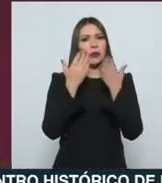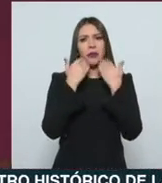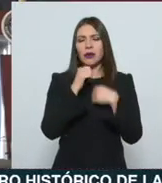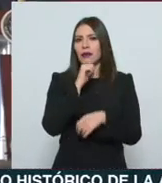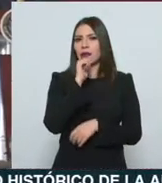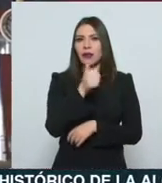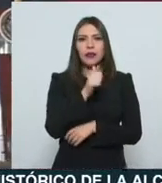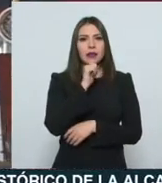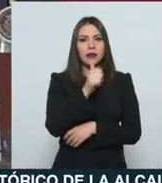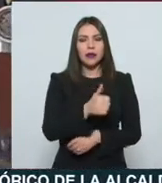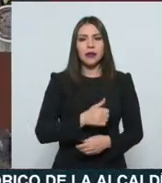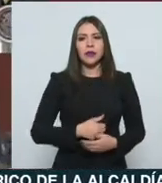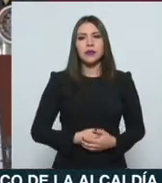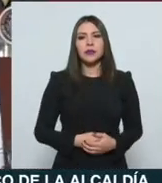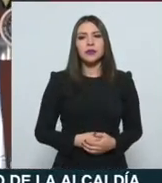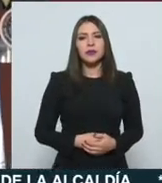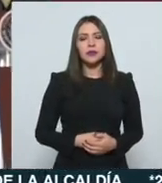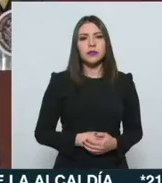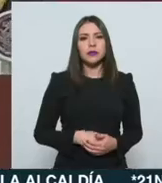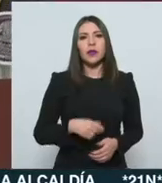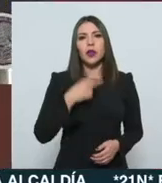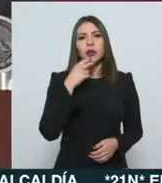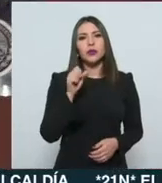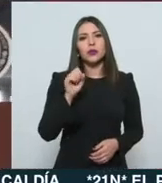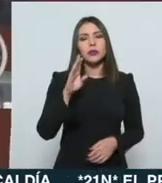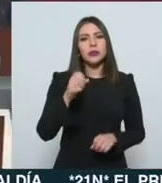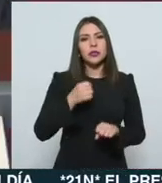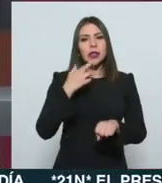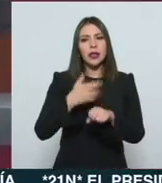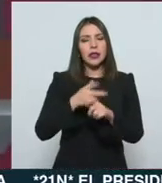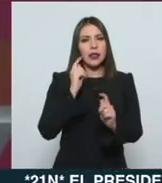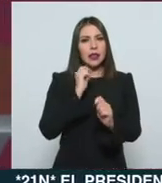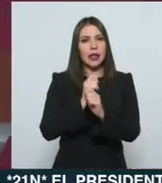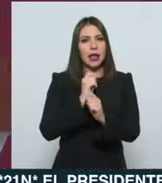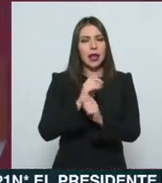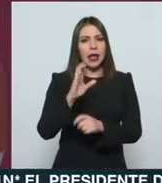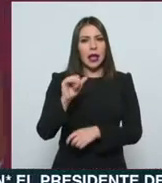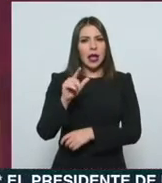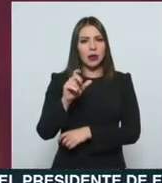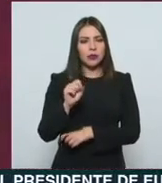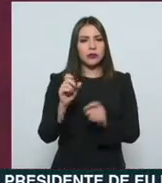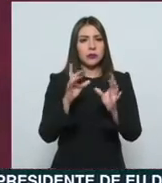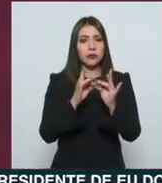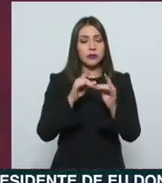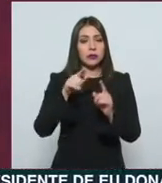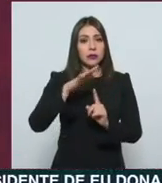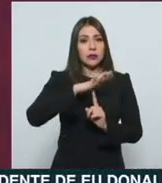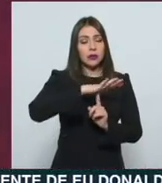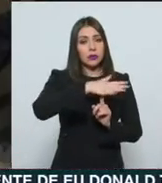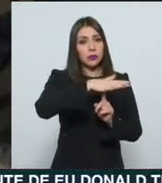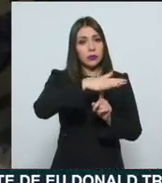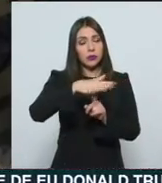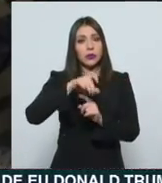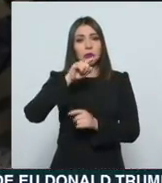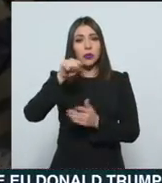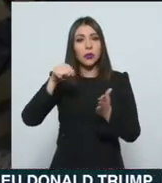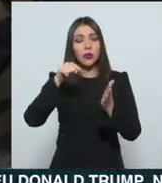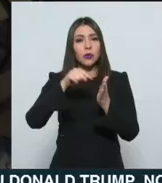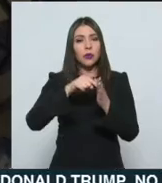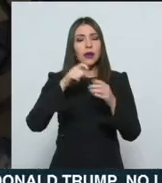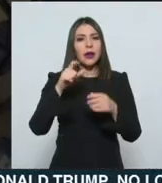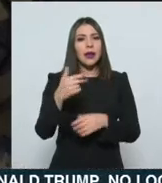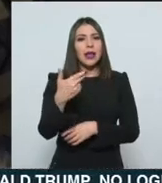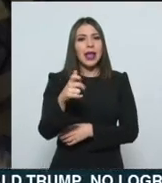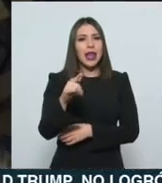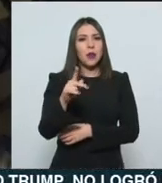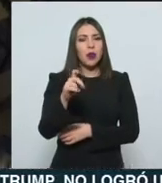nada. El subsecretario de Transportes, Carlos Morán, dio a conocer que el helicóptero no despegó de un helipuerto, sino que salió de